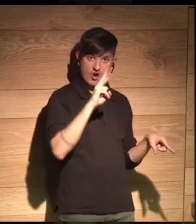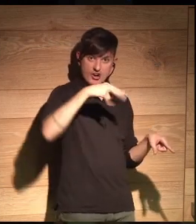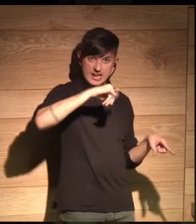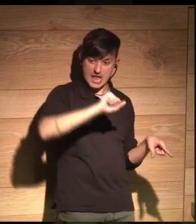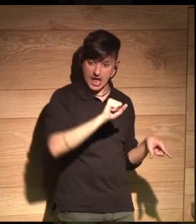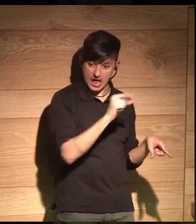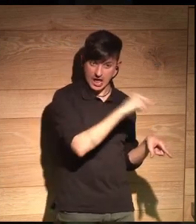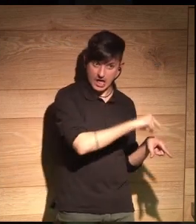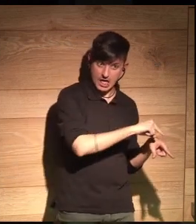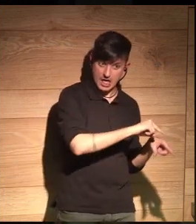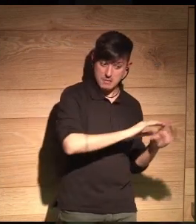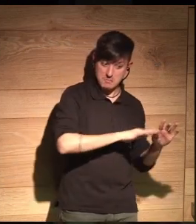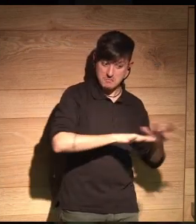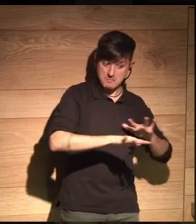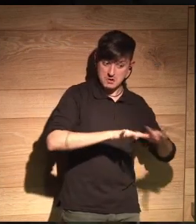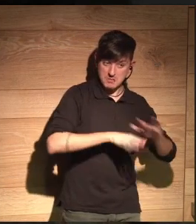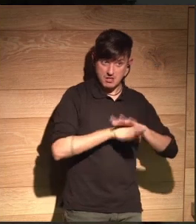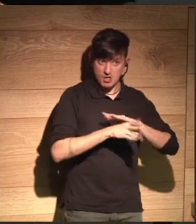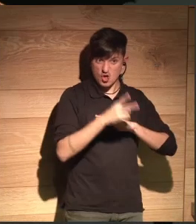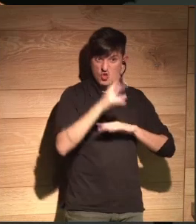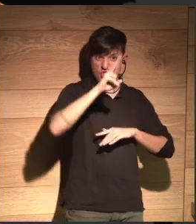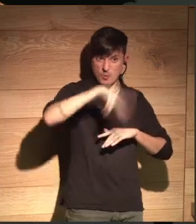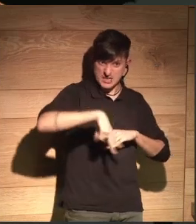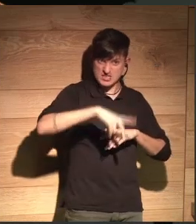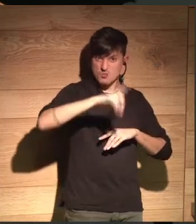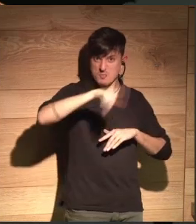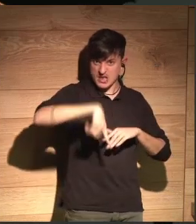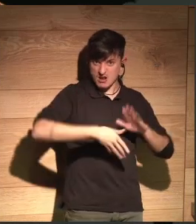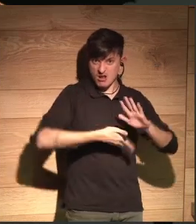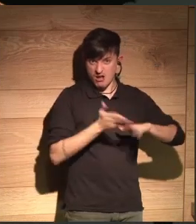y se siguen moviendo después de un mes o dos meses